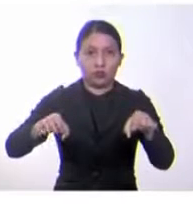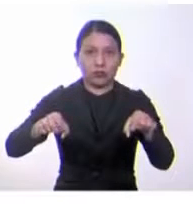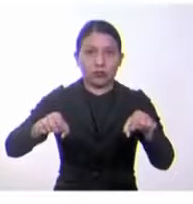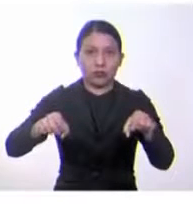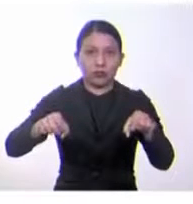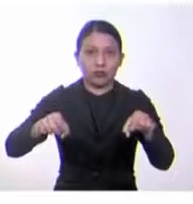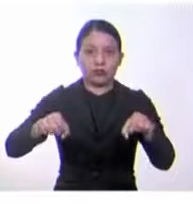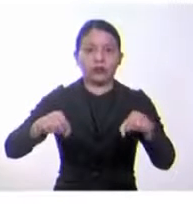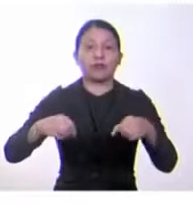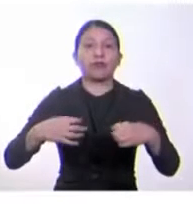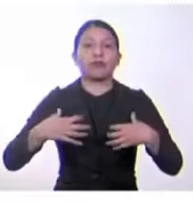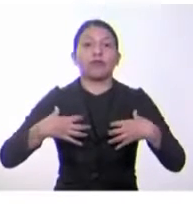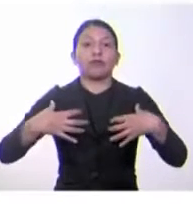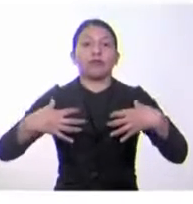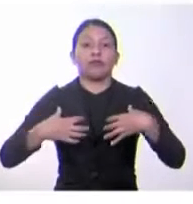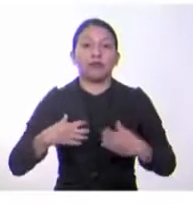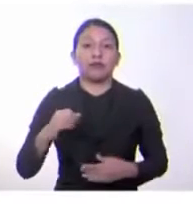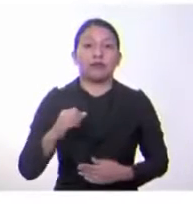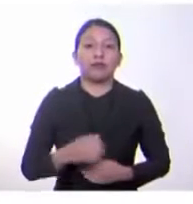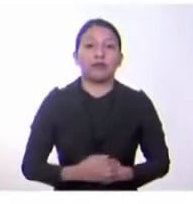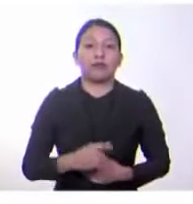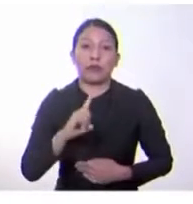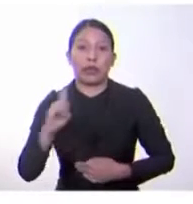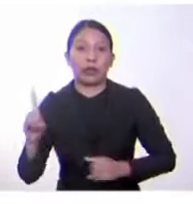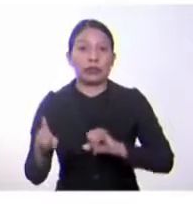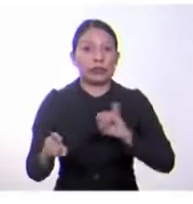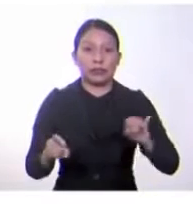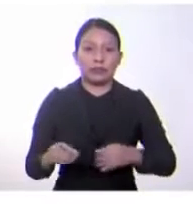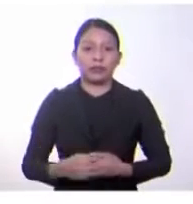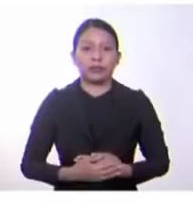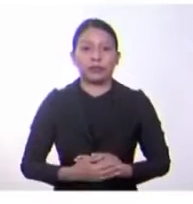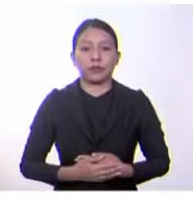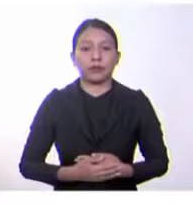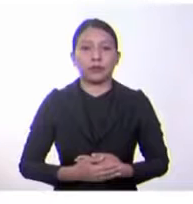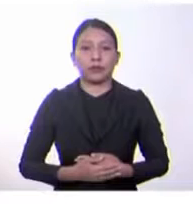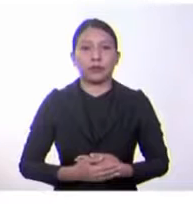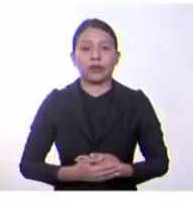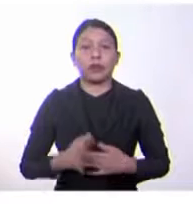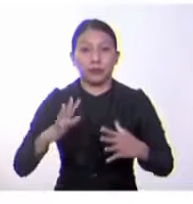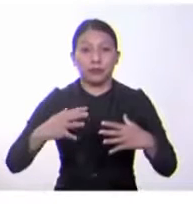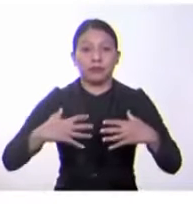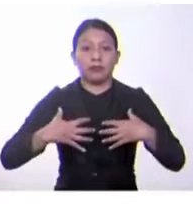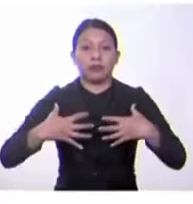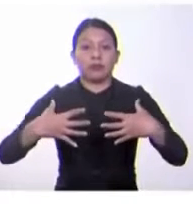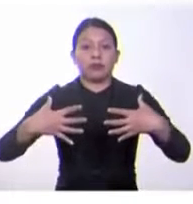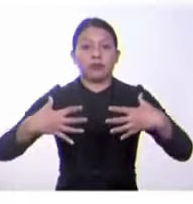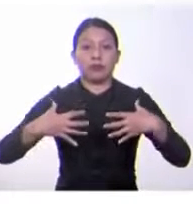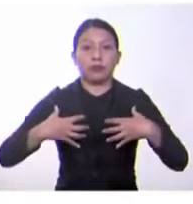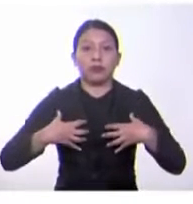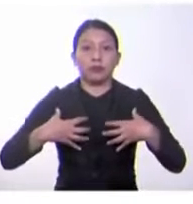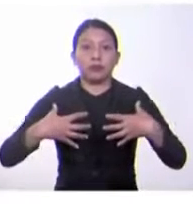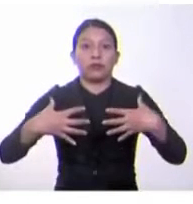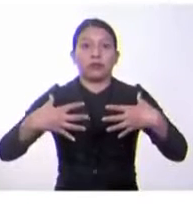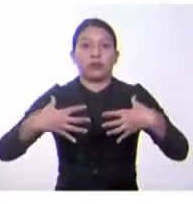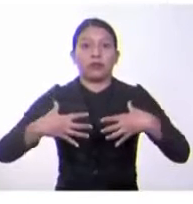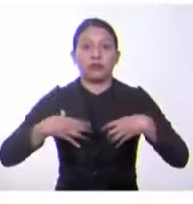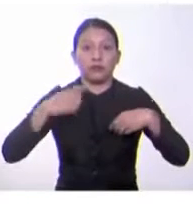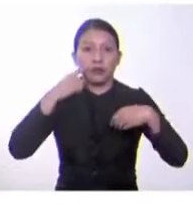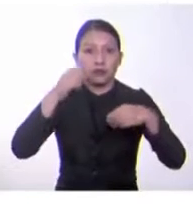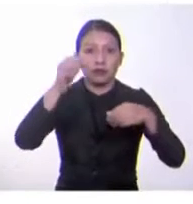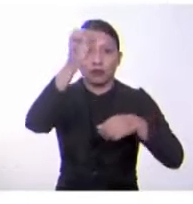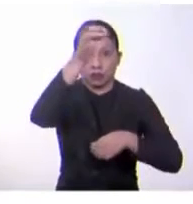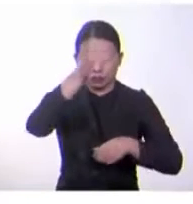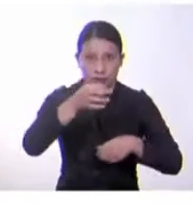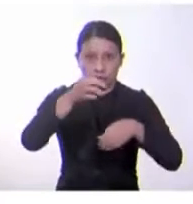Dentro de los pulmones sabemos que existen otras ramificaciones como árbol, llamados bronquios.